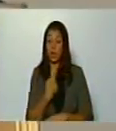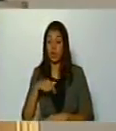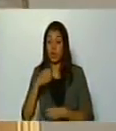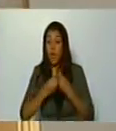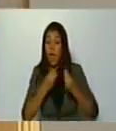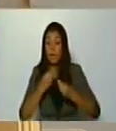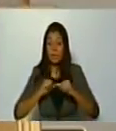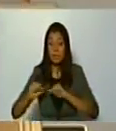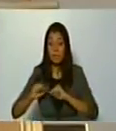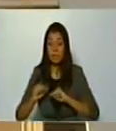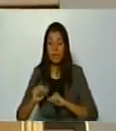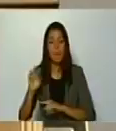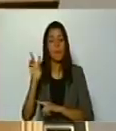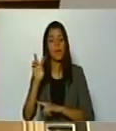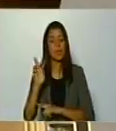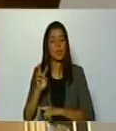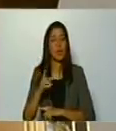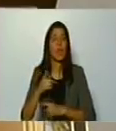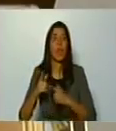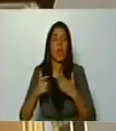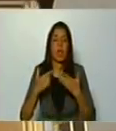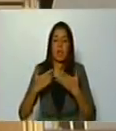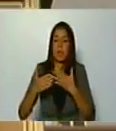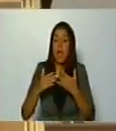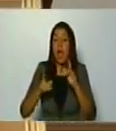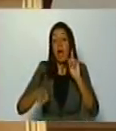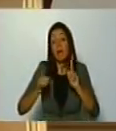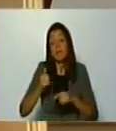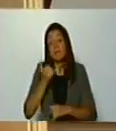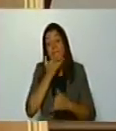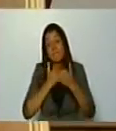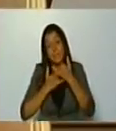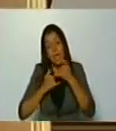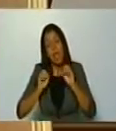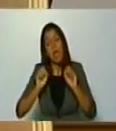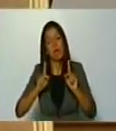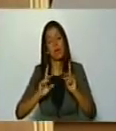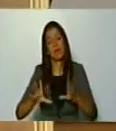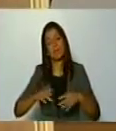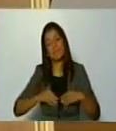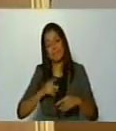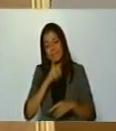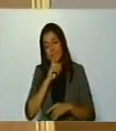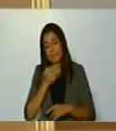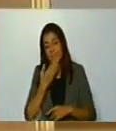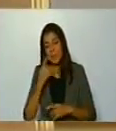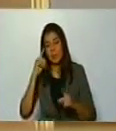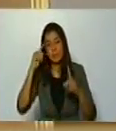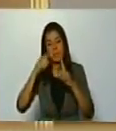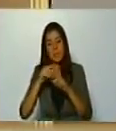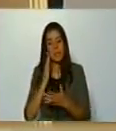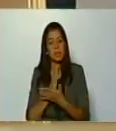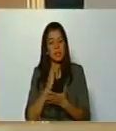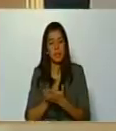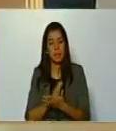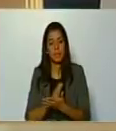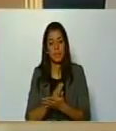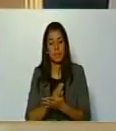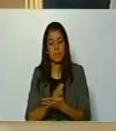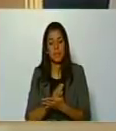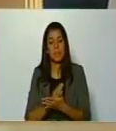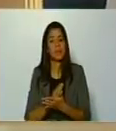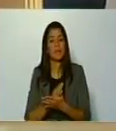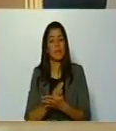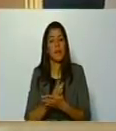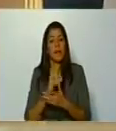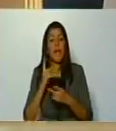Venezuela, como lo hagamos, más allá de los errores, las deficiencias, siempre tiene que tener como norte la